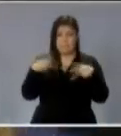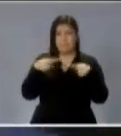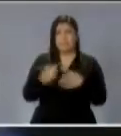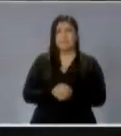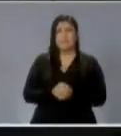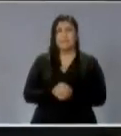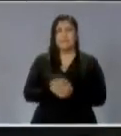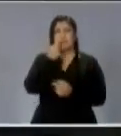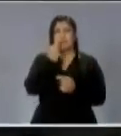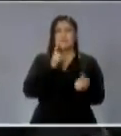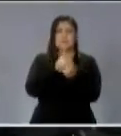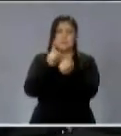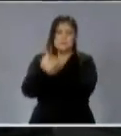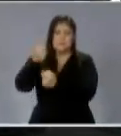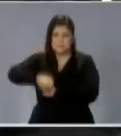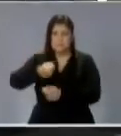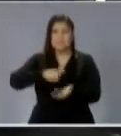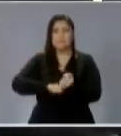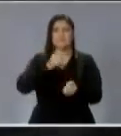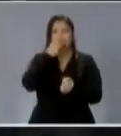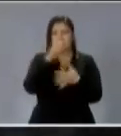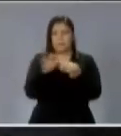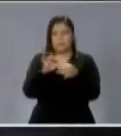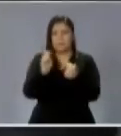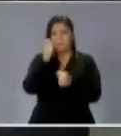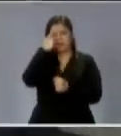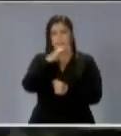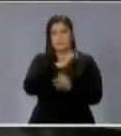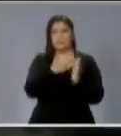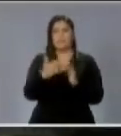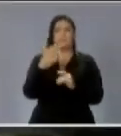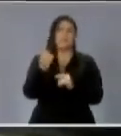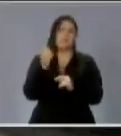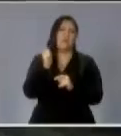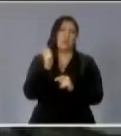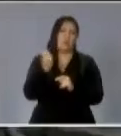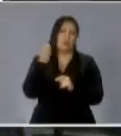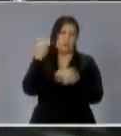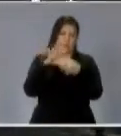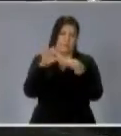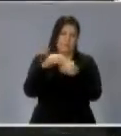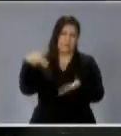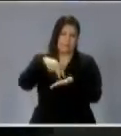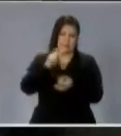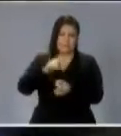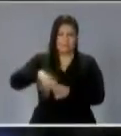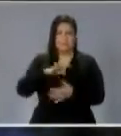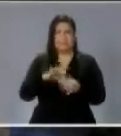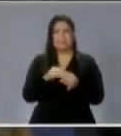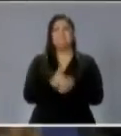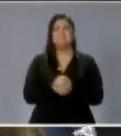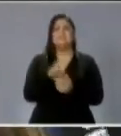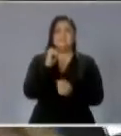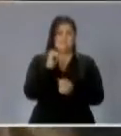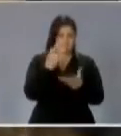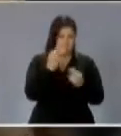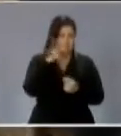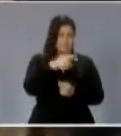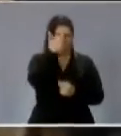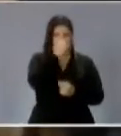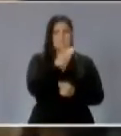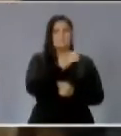policías también estuvieran seguros. Tal vez fueron corteses porque les queda el recurso de culpar a los alcaldes. Un país